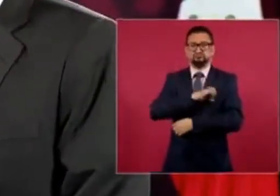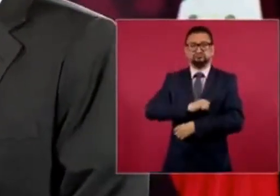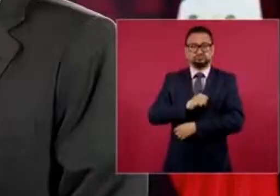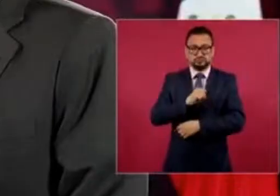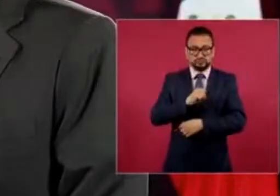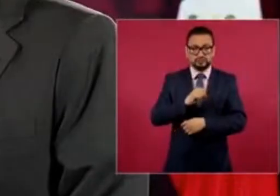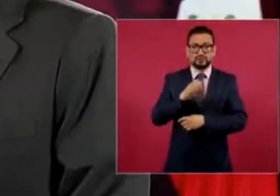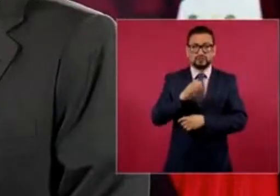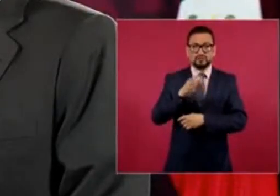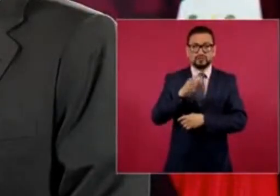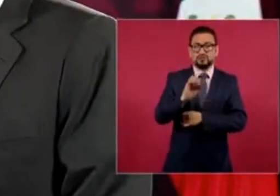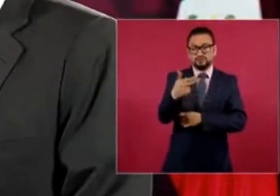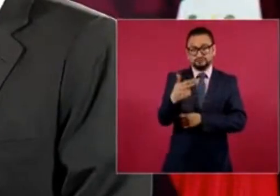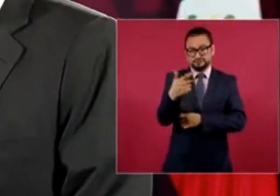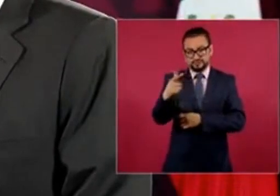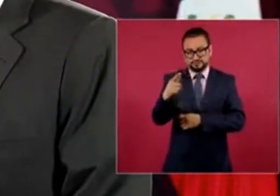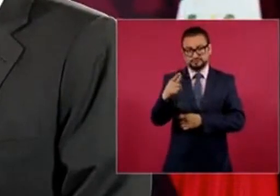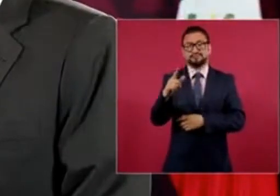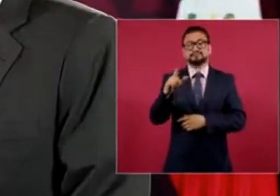OHL.